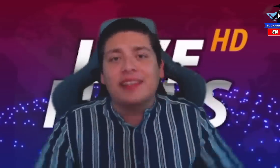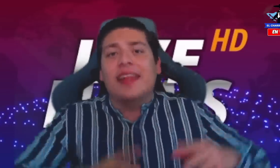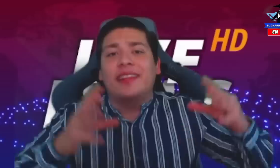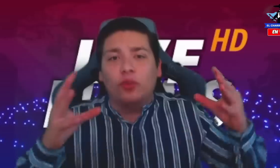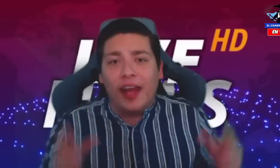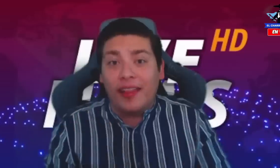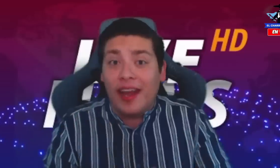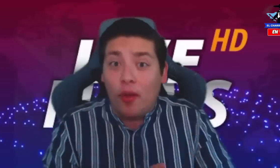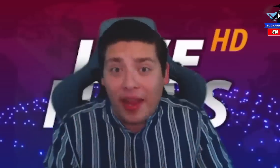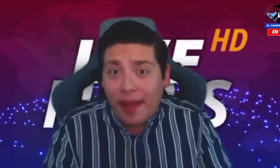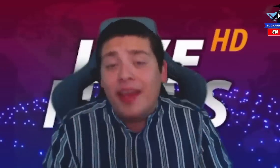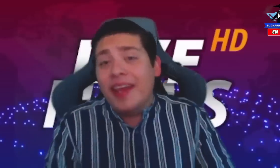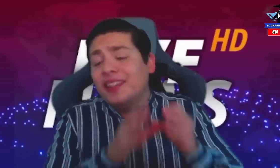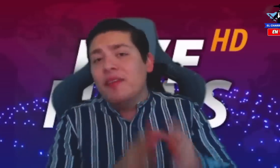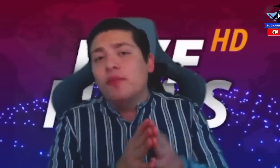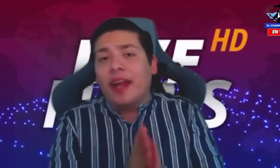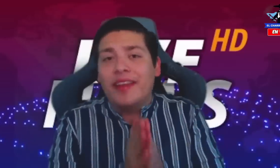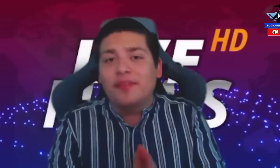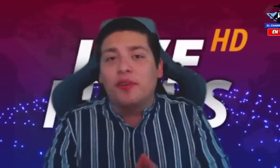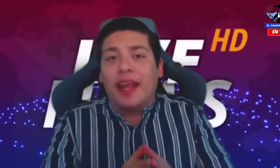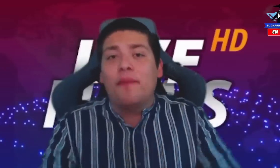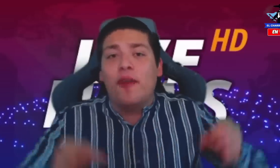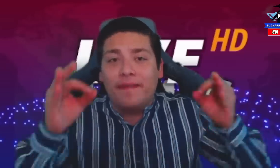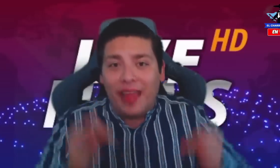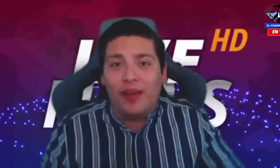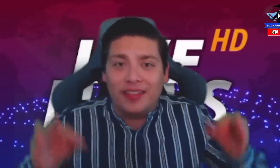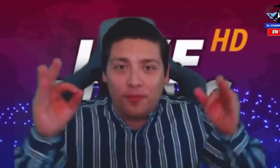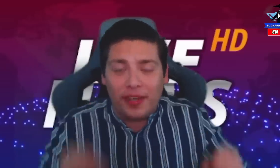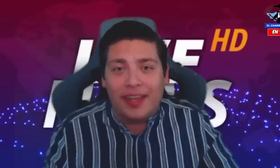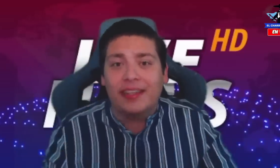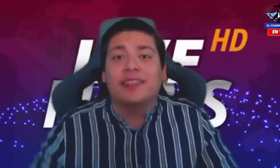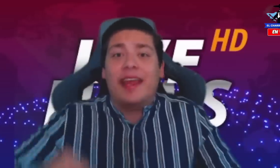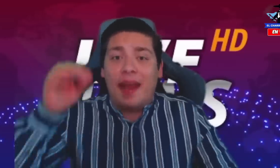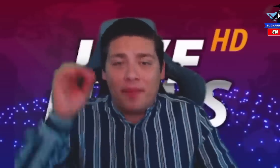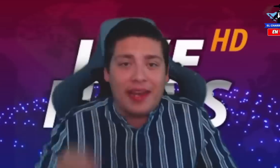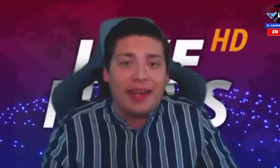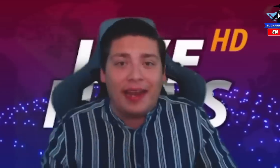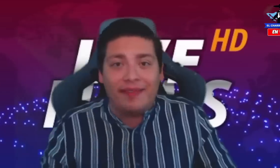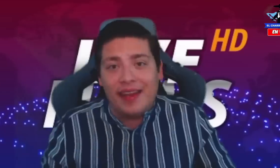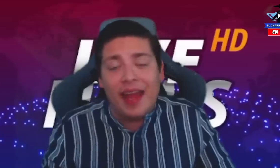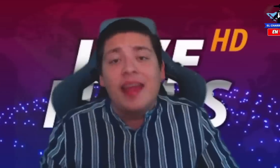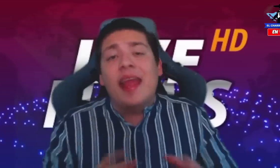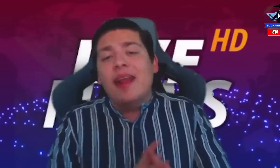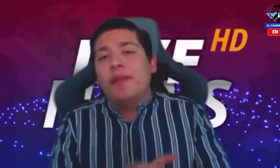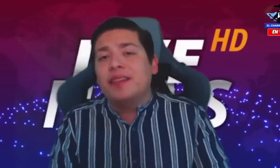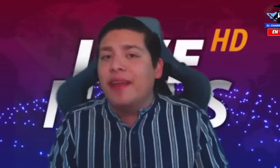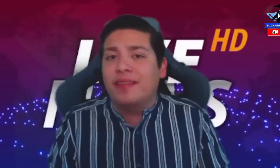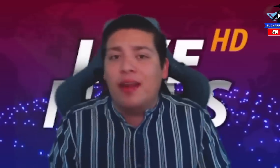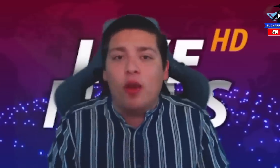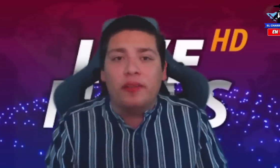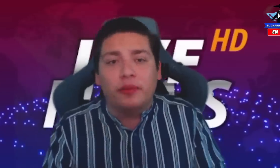Almagro, quien es el titular de la OEA, este mismo organismo que ha violentado las democracias en América Latina,